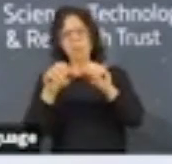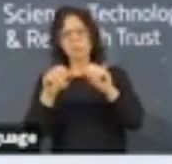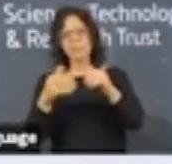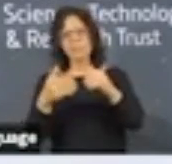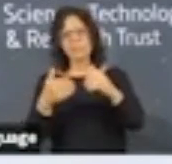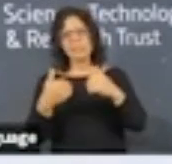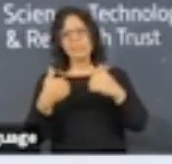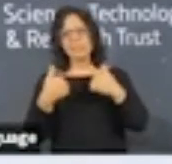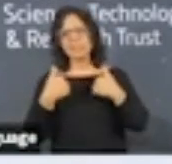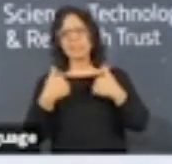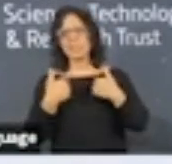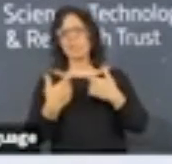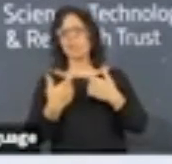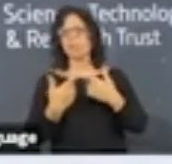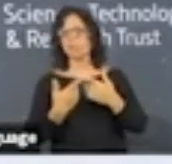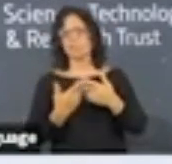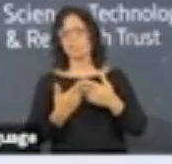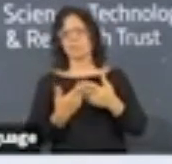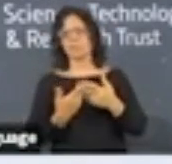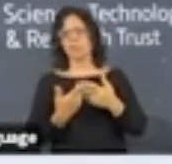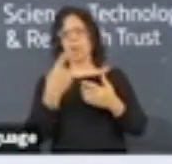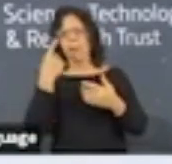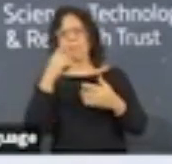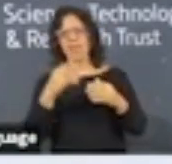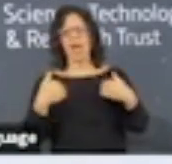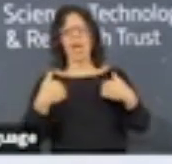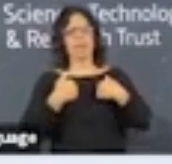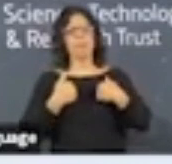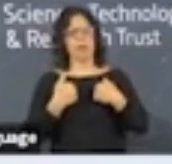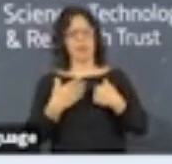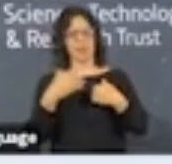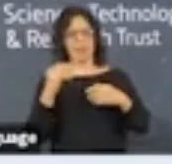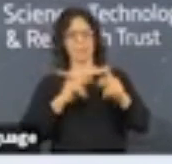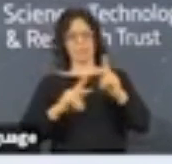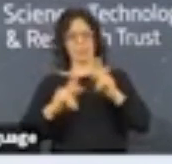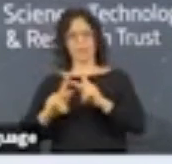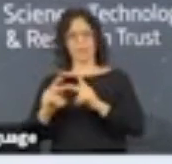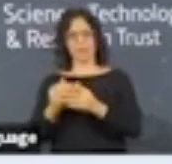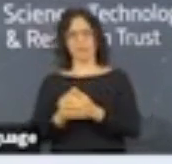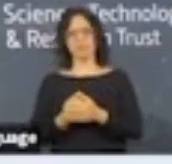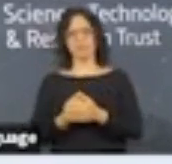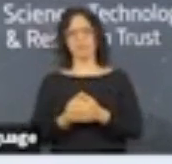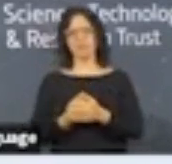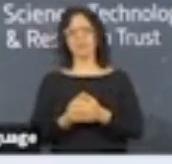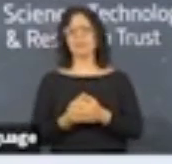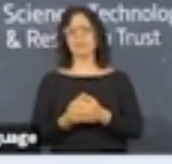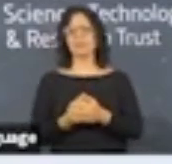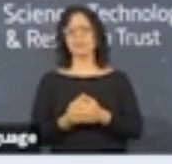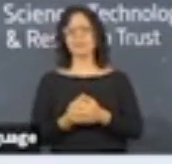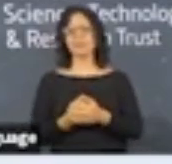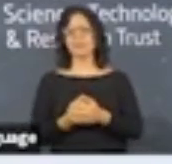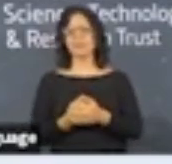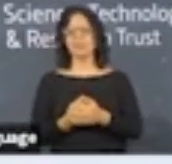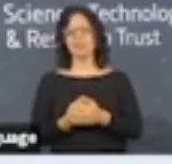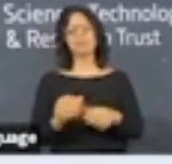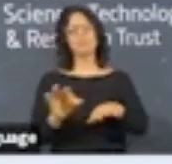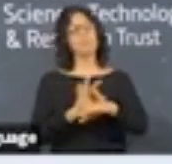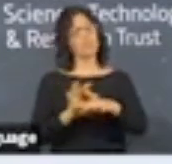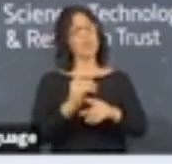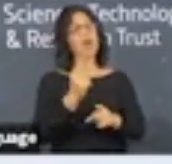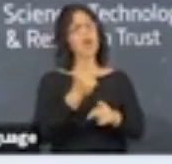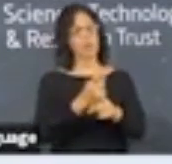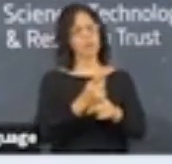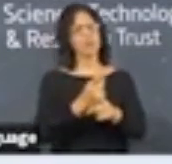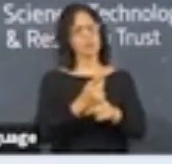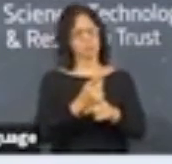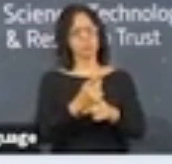tóxicos para animales y personas, que son altamente efectivos, son un